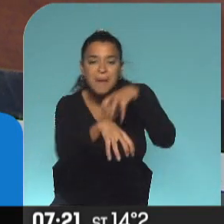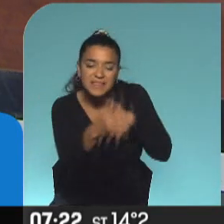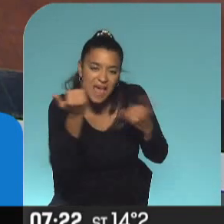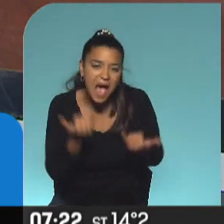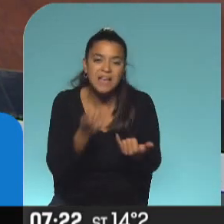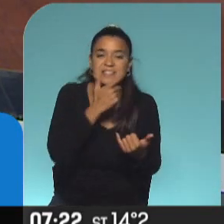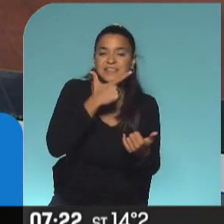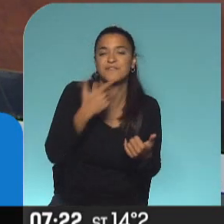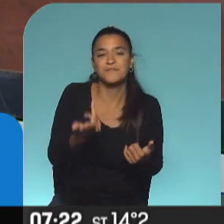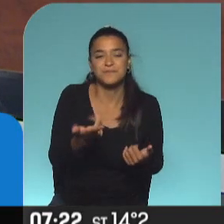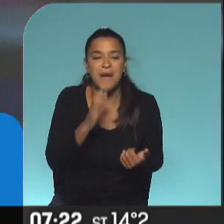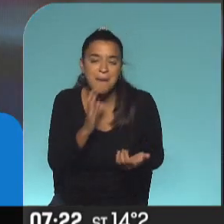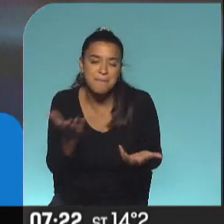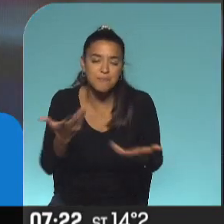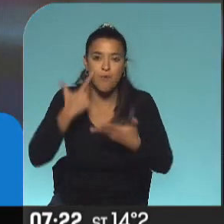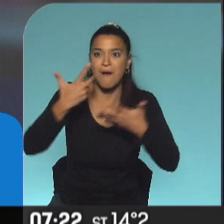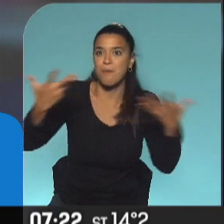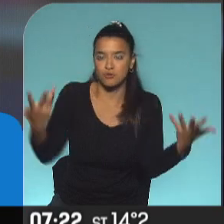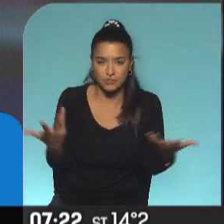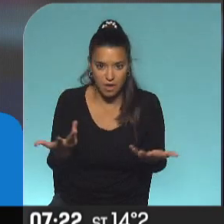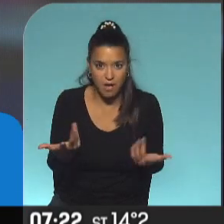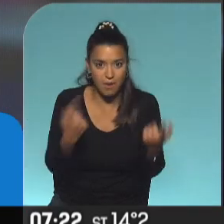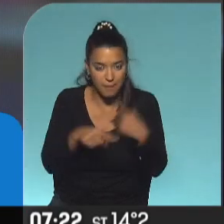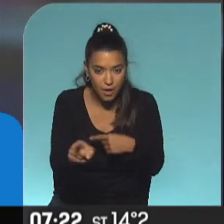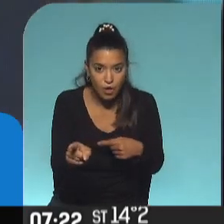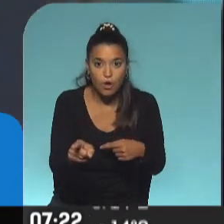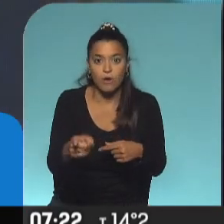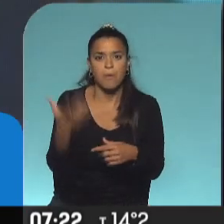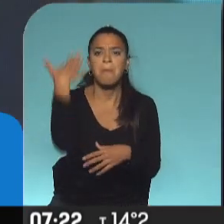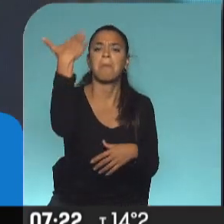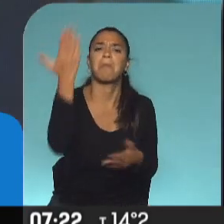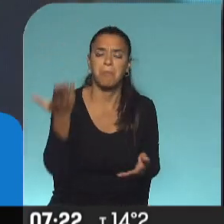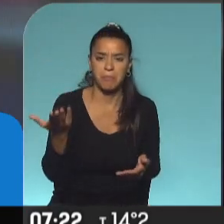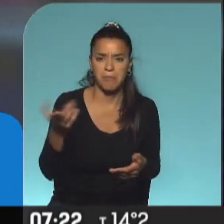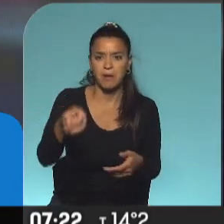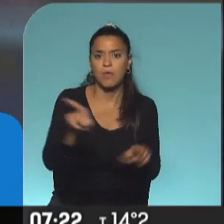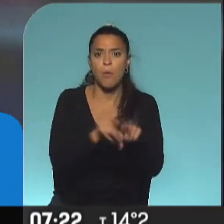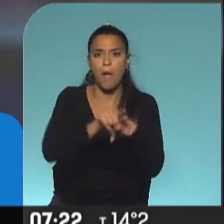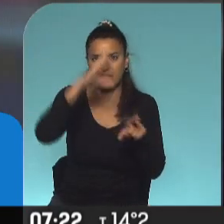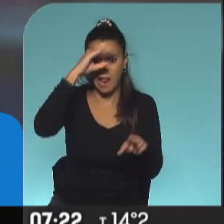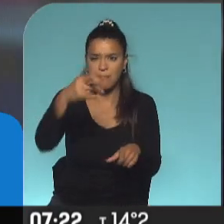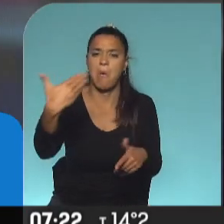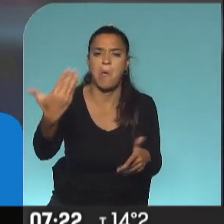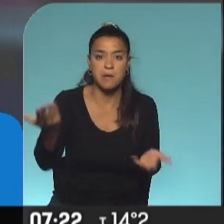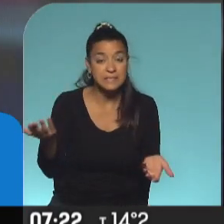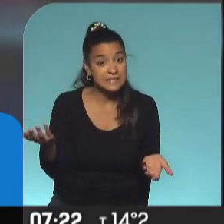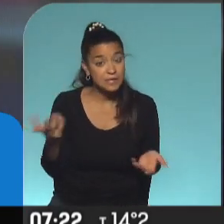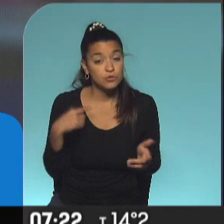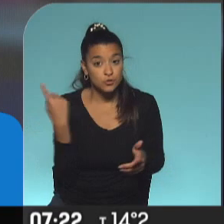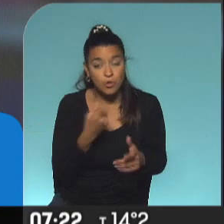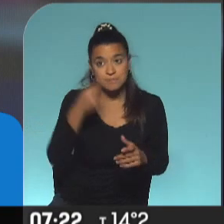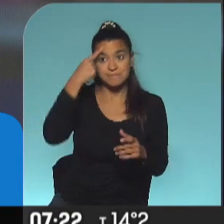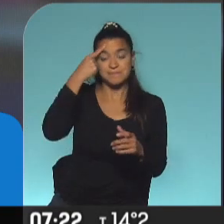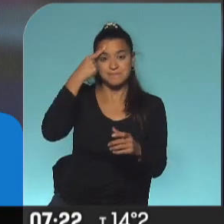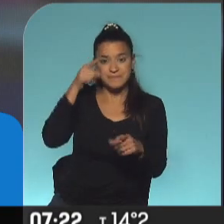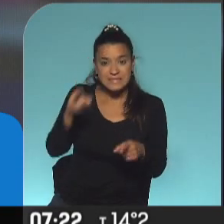sonrisa que es muy famosa, conecta bien. Ahora, frente a un matón de esquina como Trump, todos temíamos que